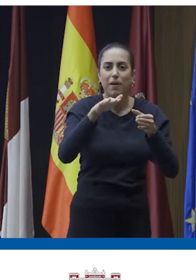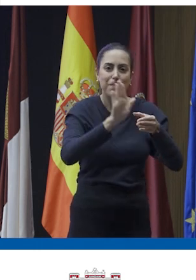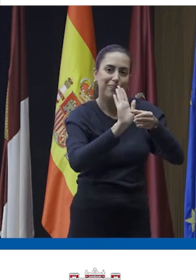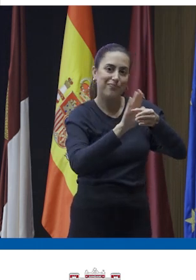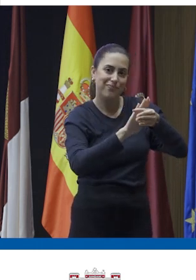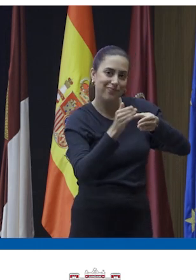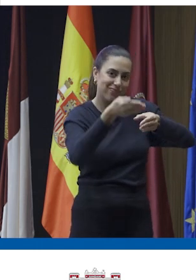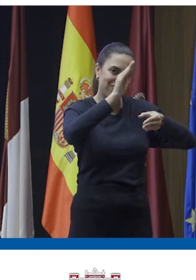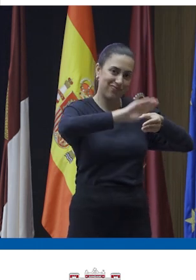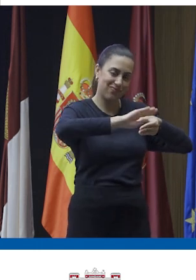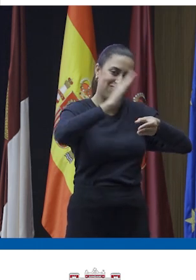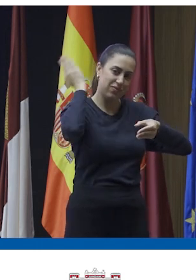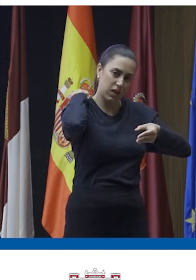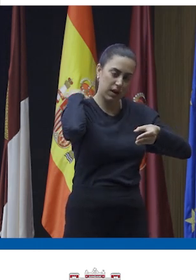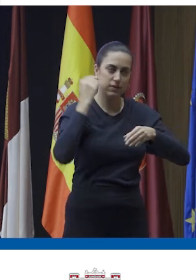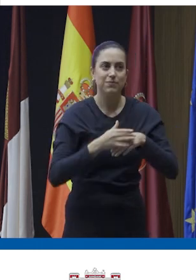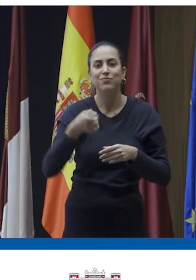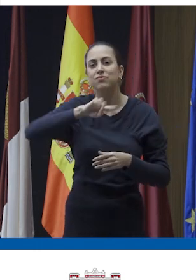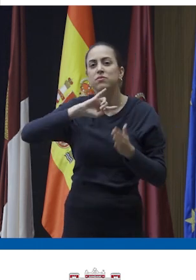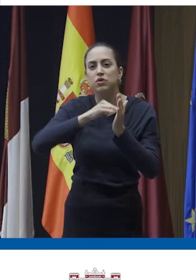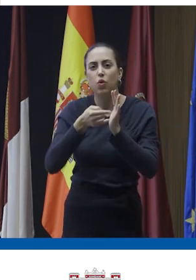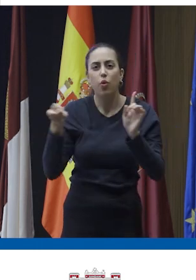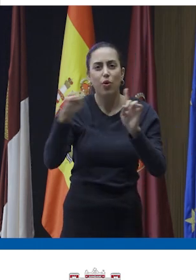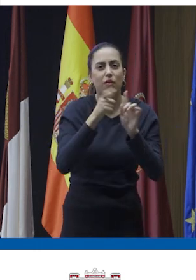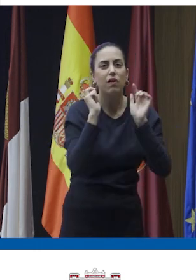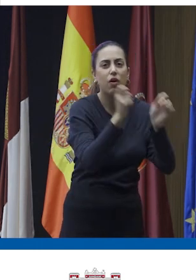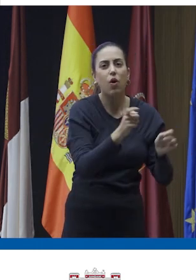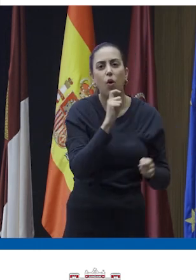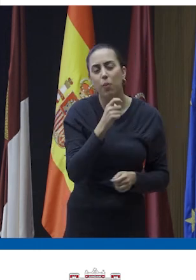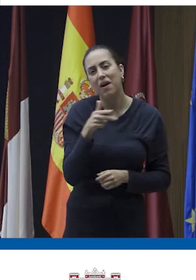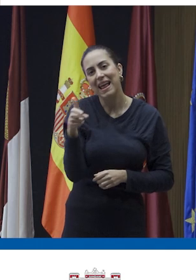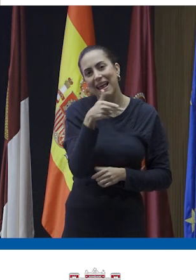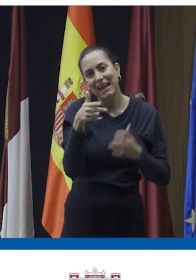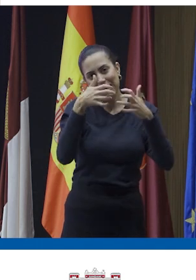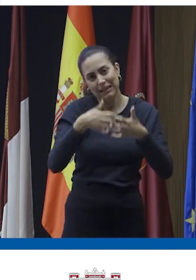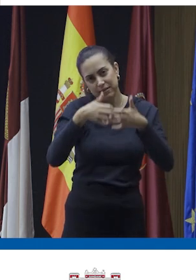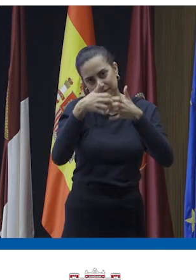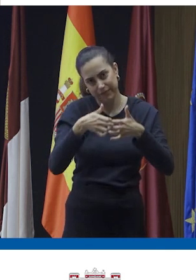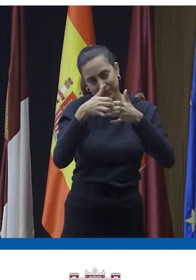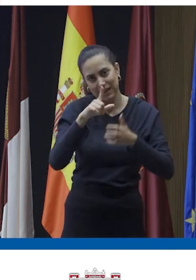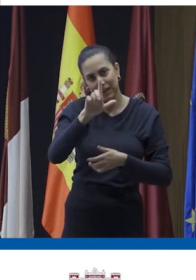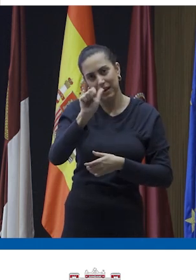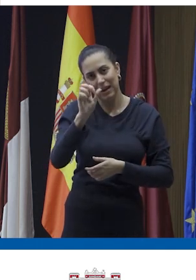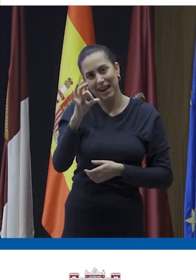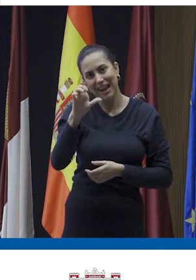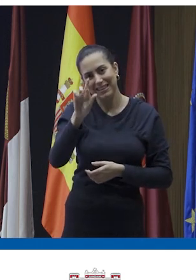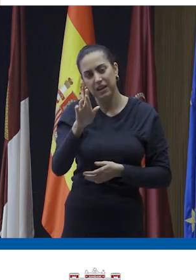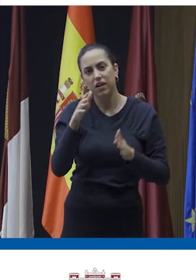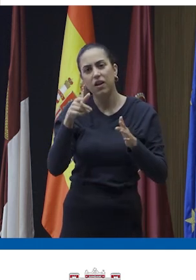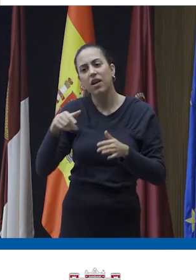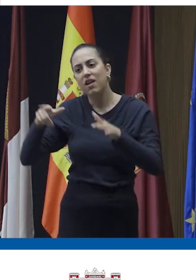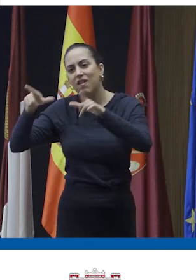Entonces, ¿cómo solucionamos esto? Pues nosotros utilizamos un láser mecánico que se realiza en consulta, no en